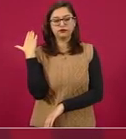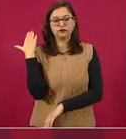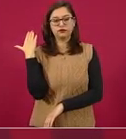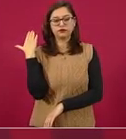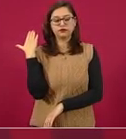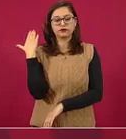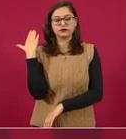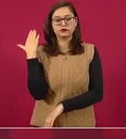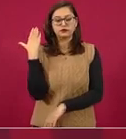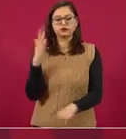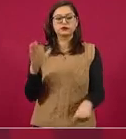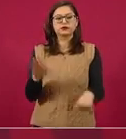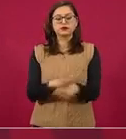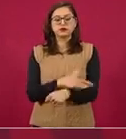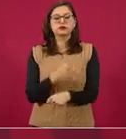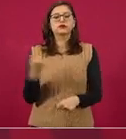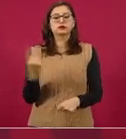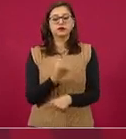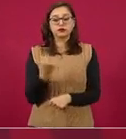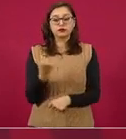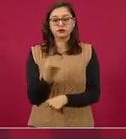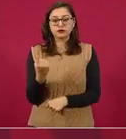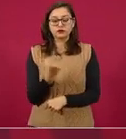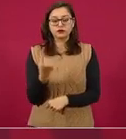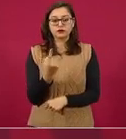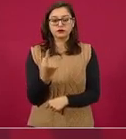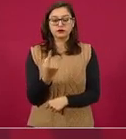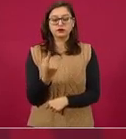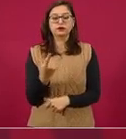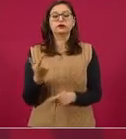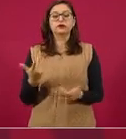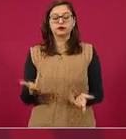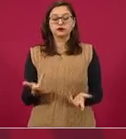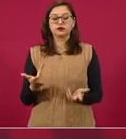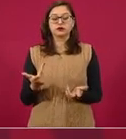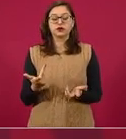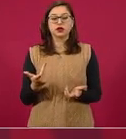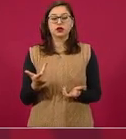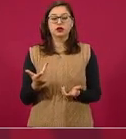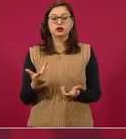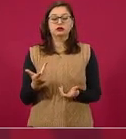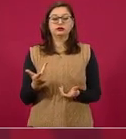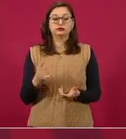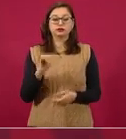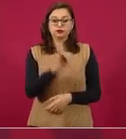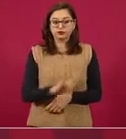la reunión de seguridad, la conferencia de prensa va a ser en Tijuana.